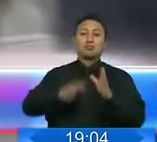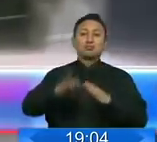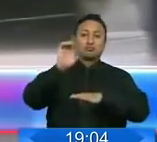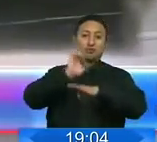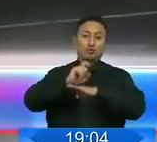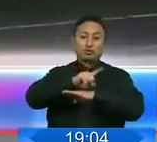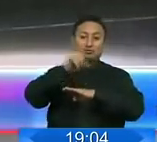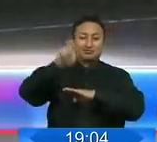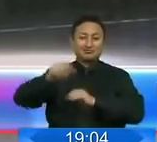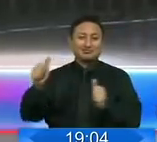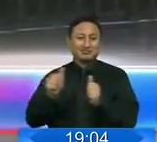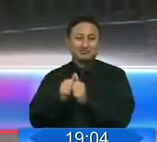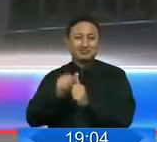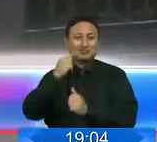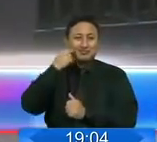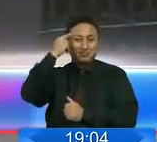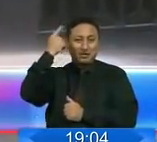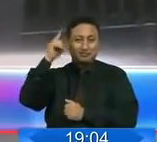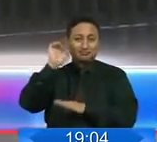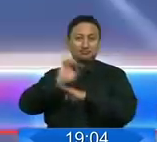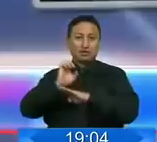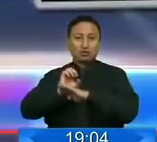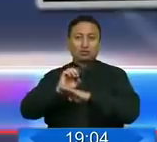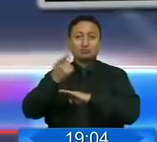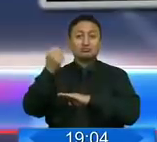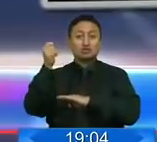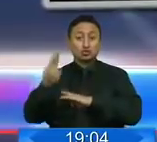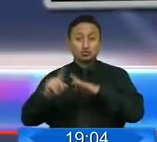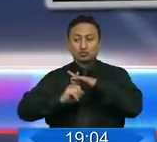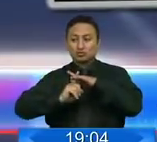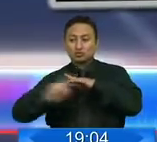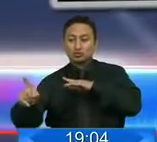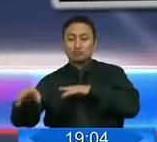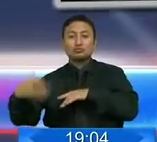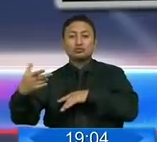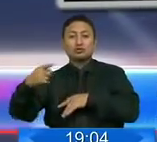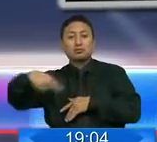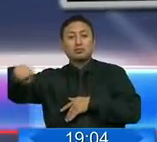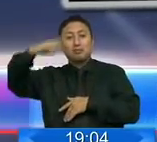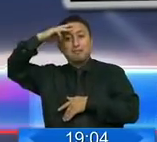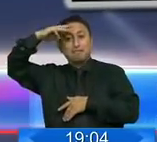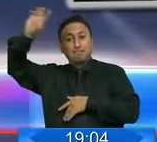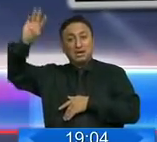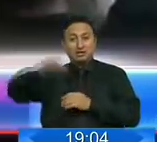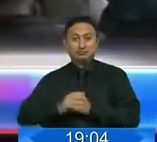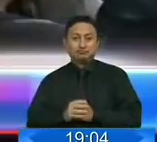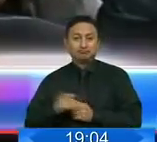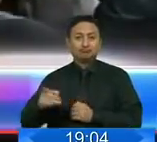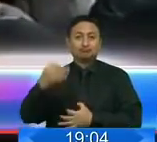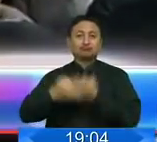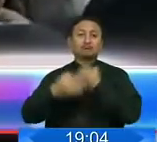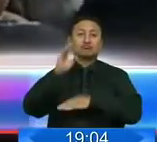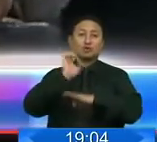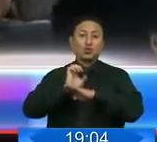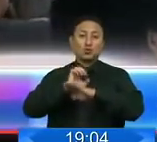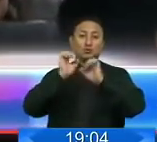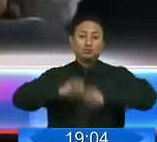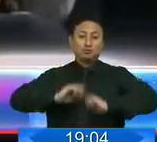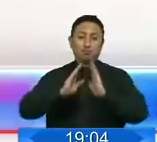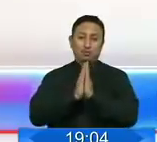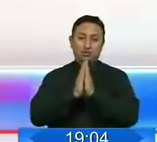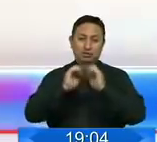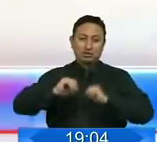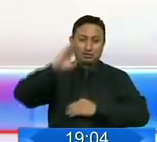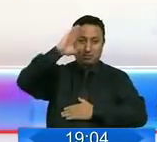Correa. Abandonó Ecuador por la frontera sur. Su destino final sería México. La justicia ecuatoriana ha solicitado que se emita la difusión